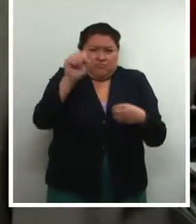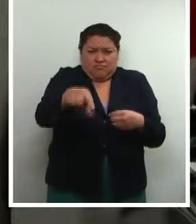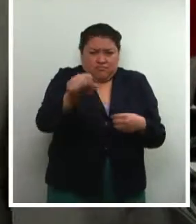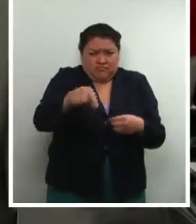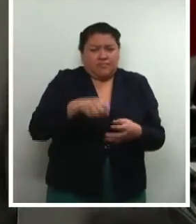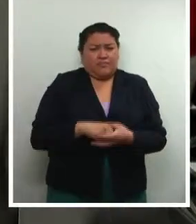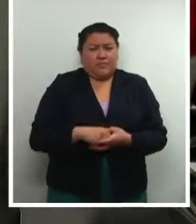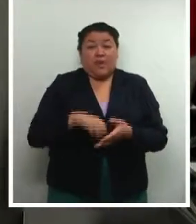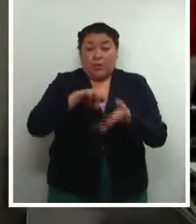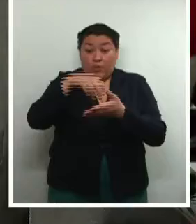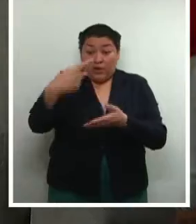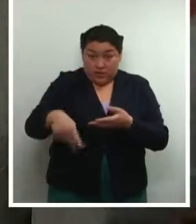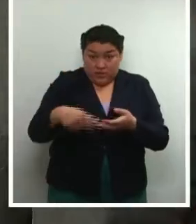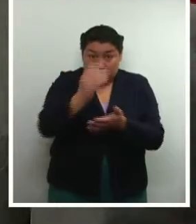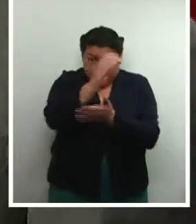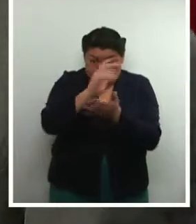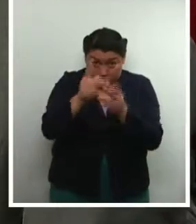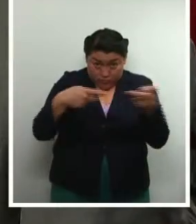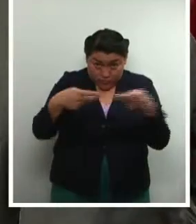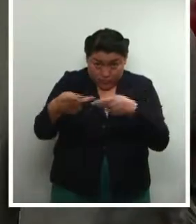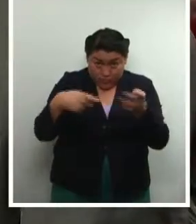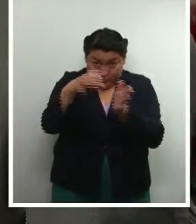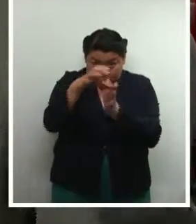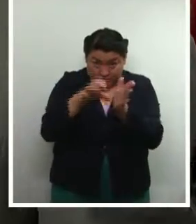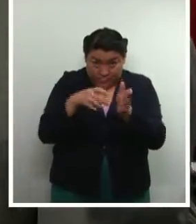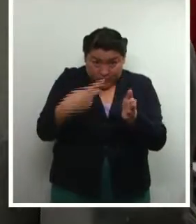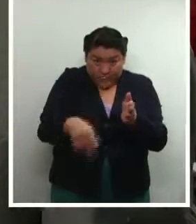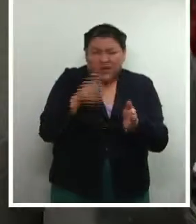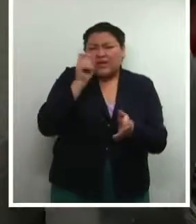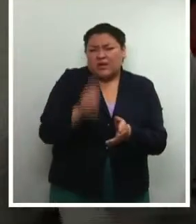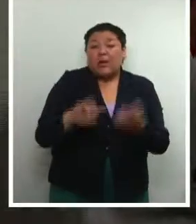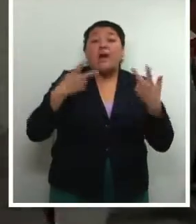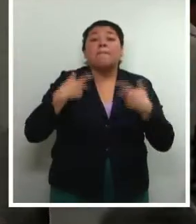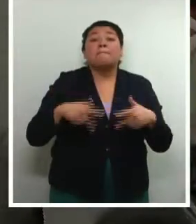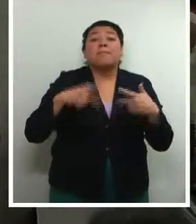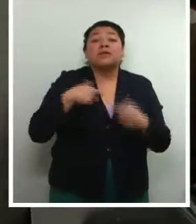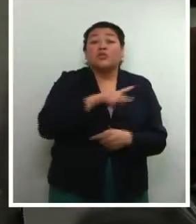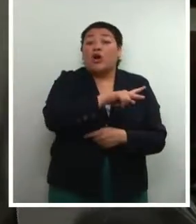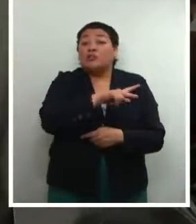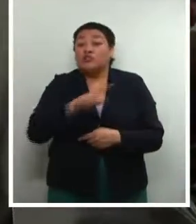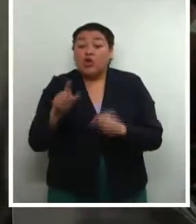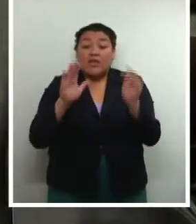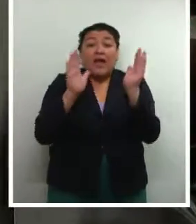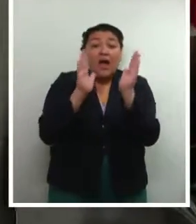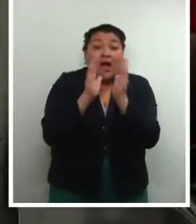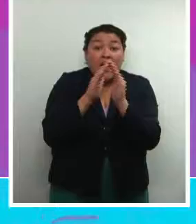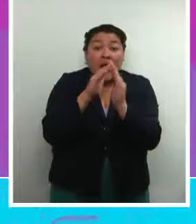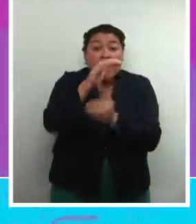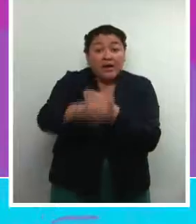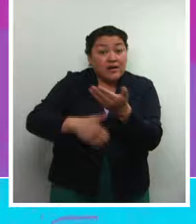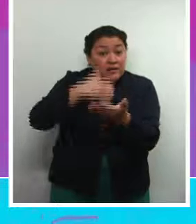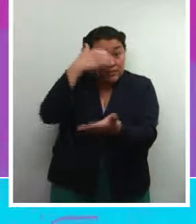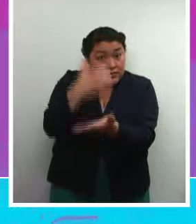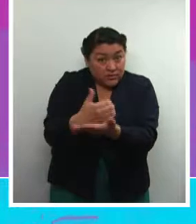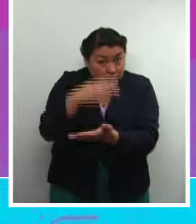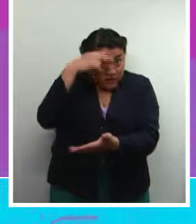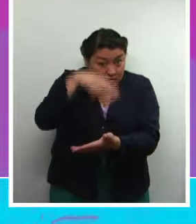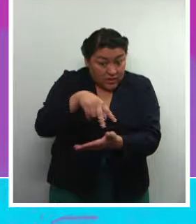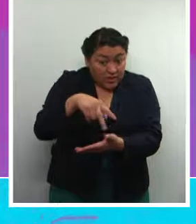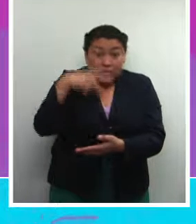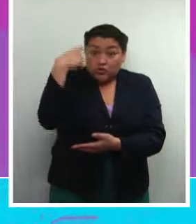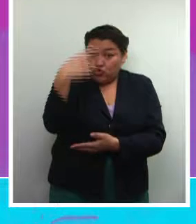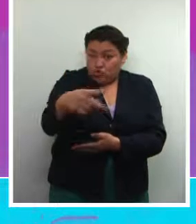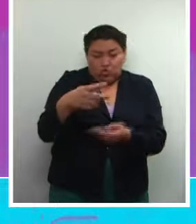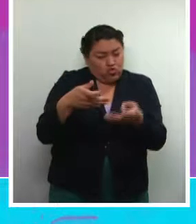ellos que este proyecto asume que todas las personas que se encuentran en la ciudad integran